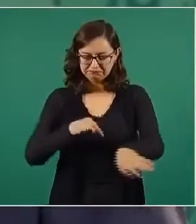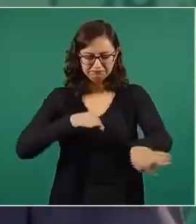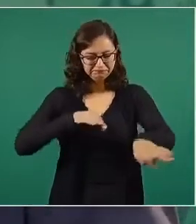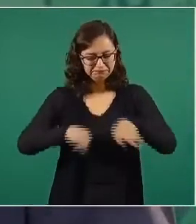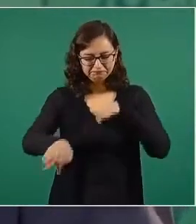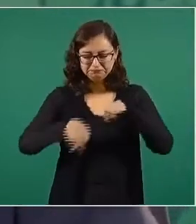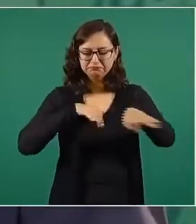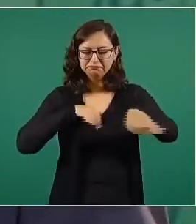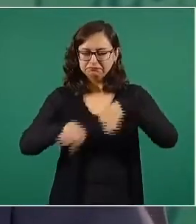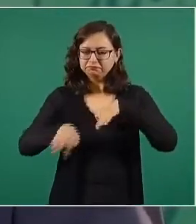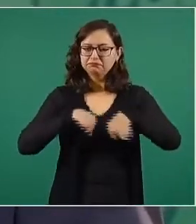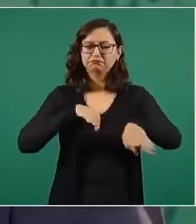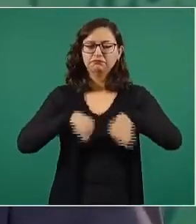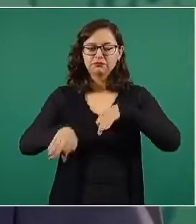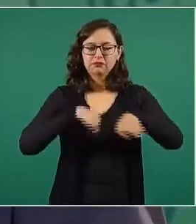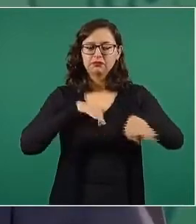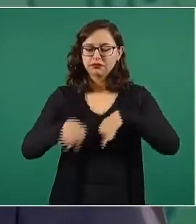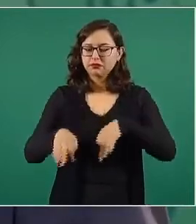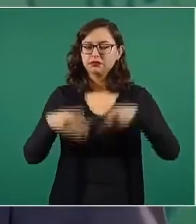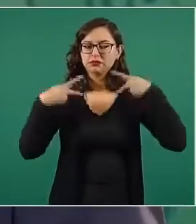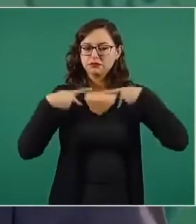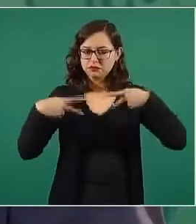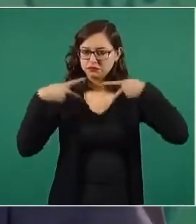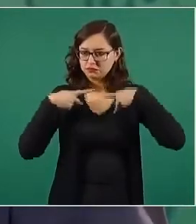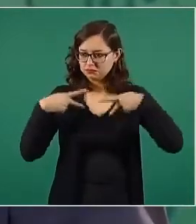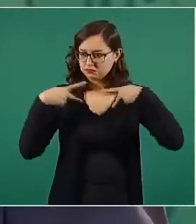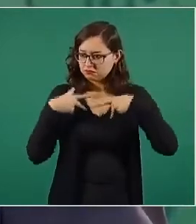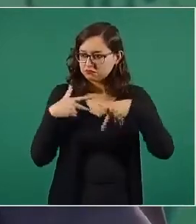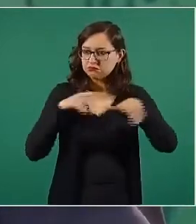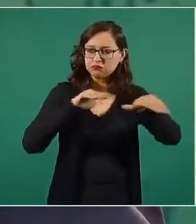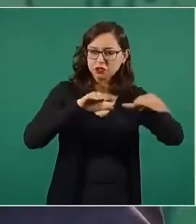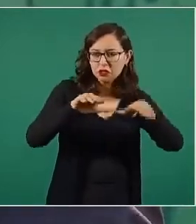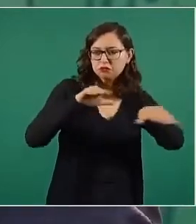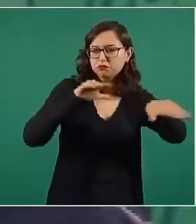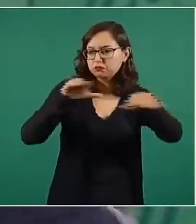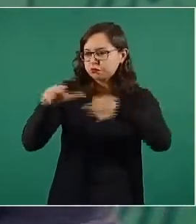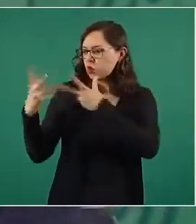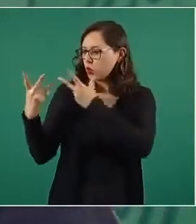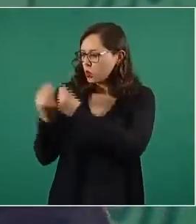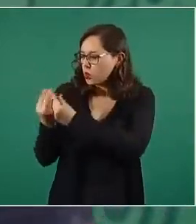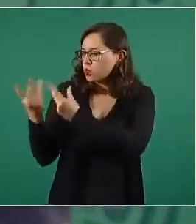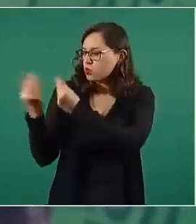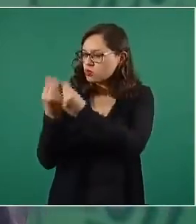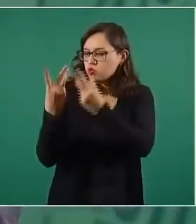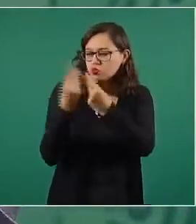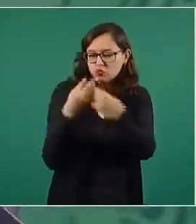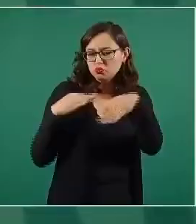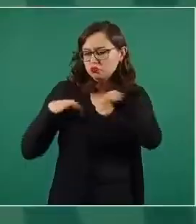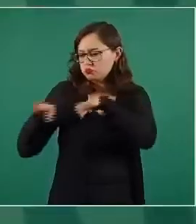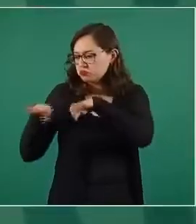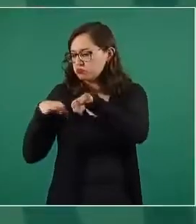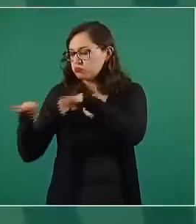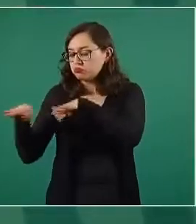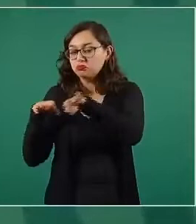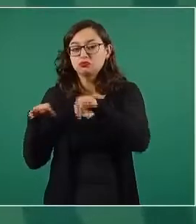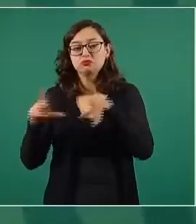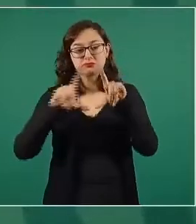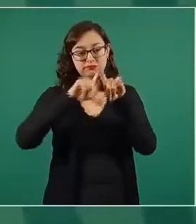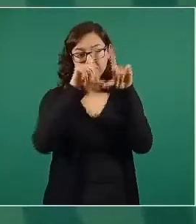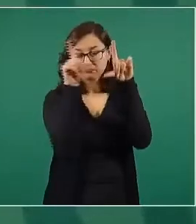organizando al pueblo desde abajo, y recorrí todos los municipios de